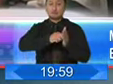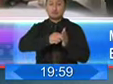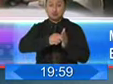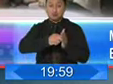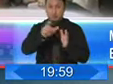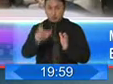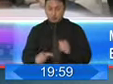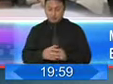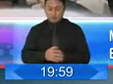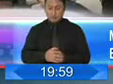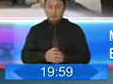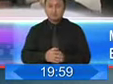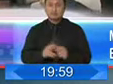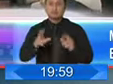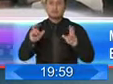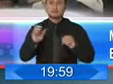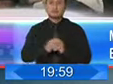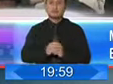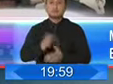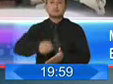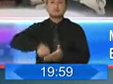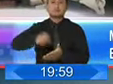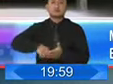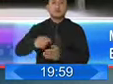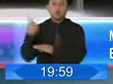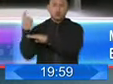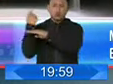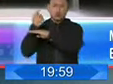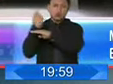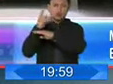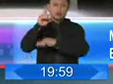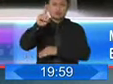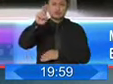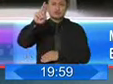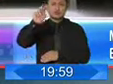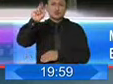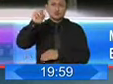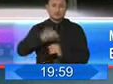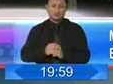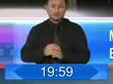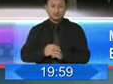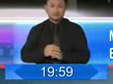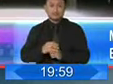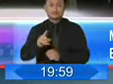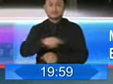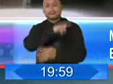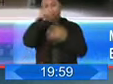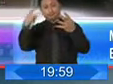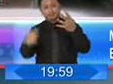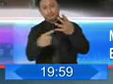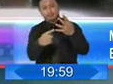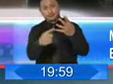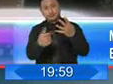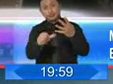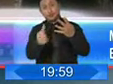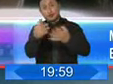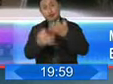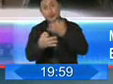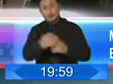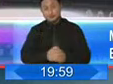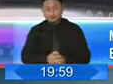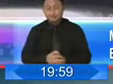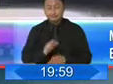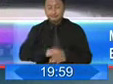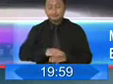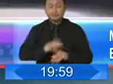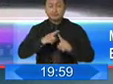caso de la contratación de helicópteros DRUV. Y también hay otra más también contra estos miembros de la Comisión Anticorrupción por